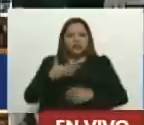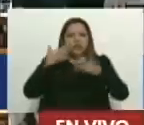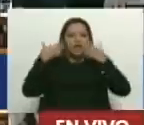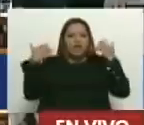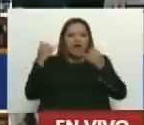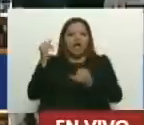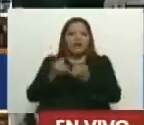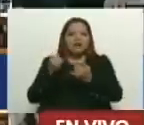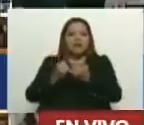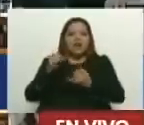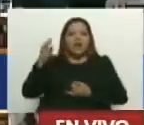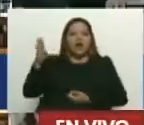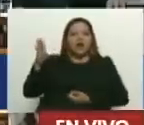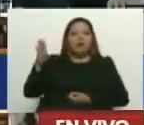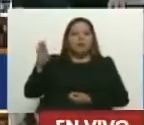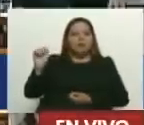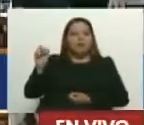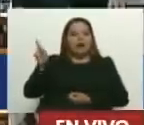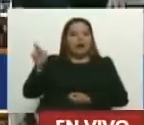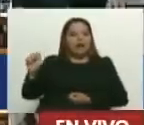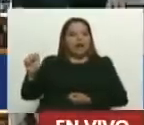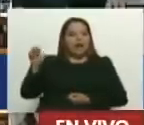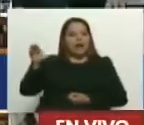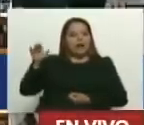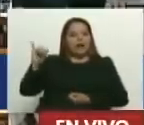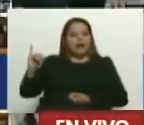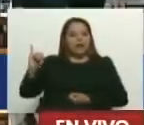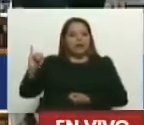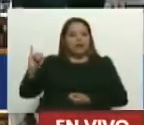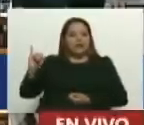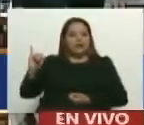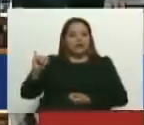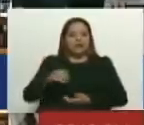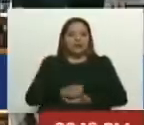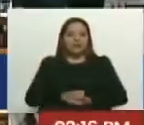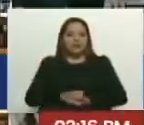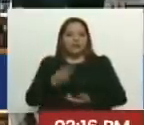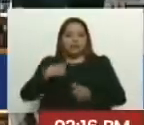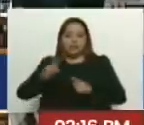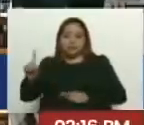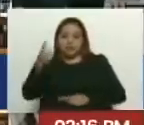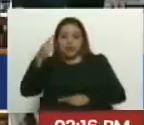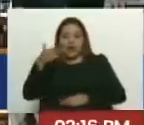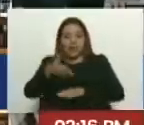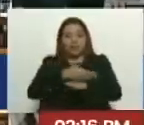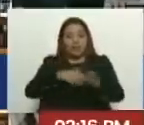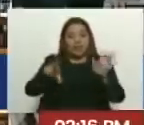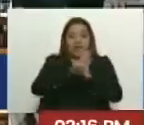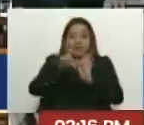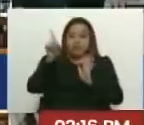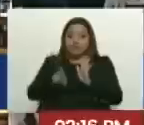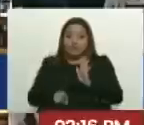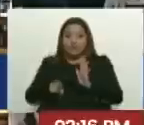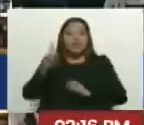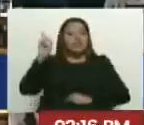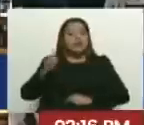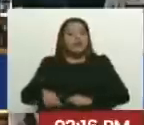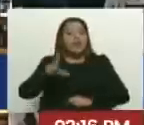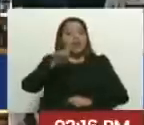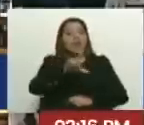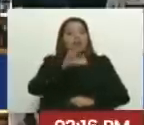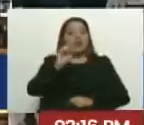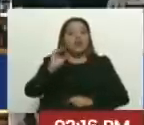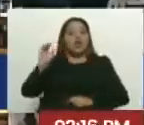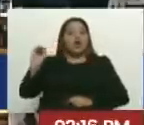apellido Paraqueima, pero también la elementos de distintas leyes. En primer lugar, esta ley que mencionaba, pero también la LOPNA, la